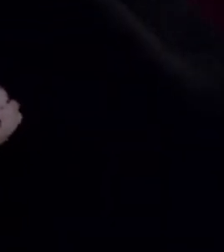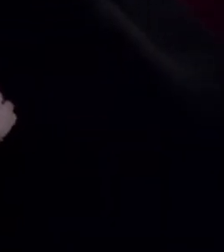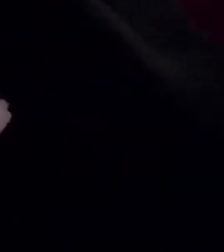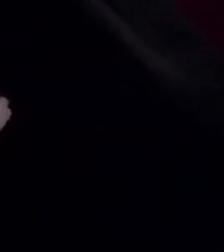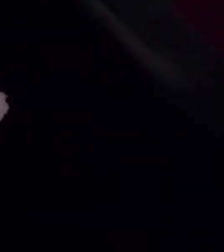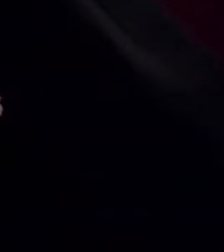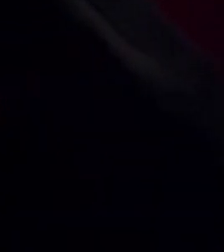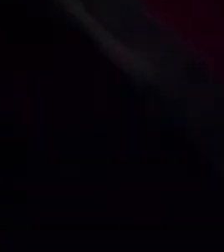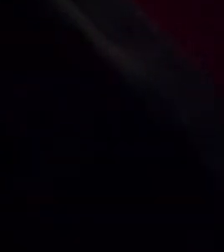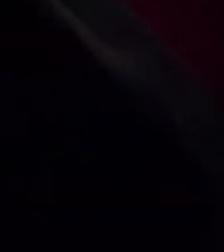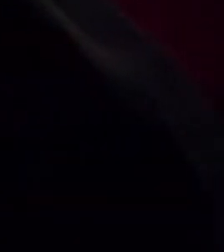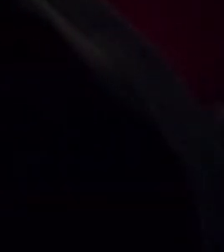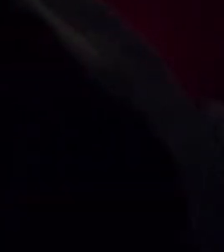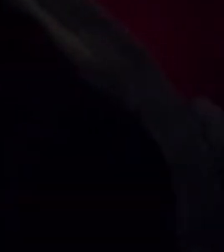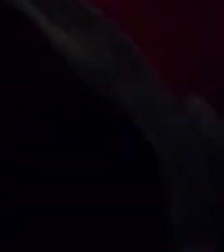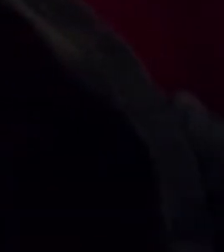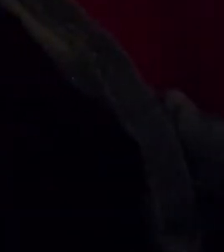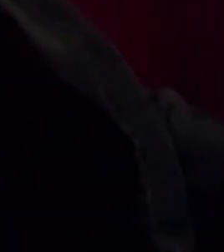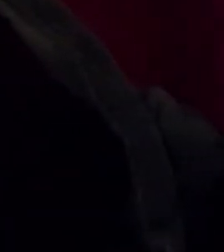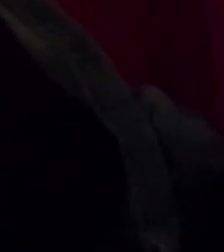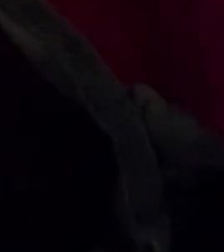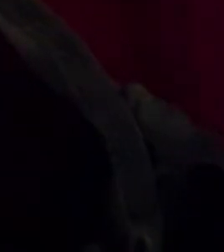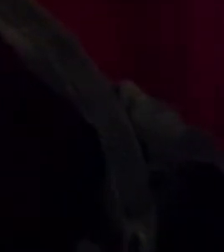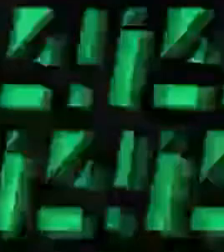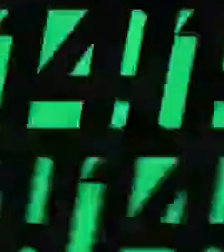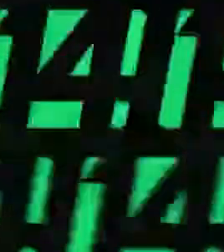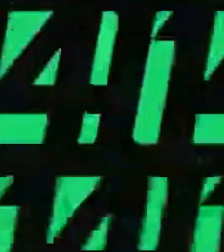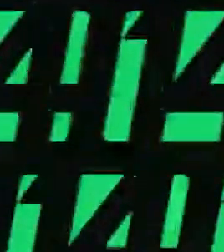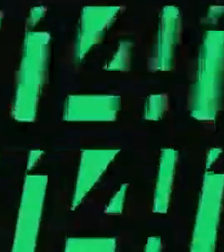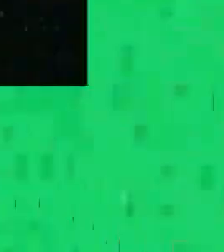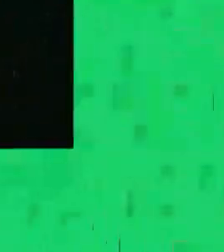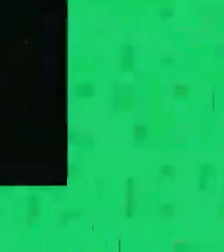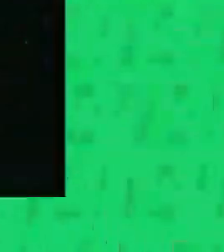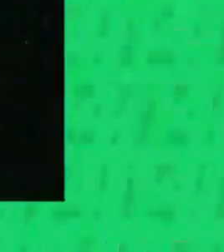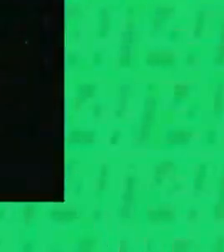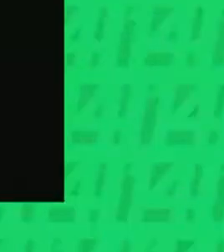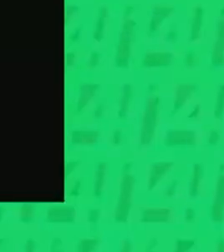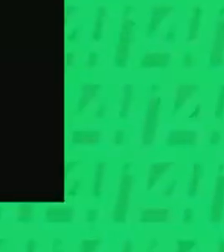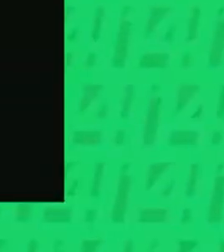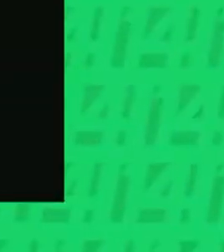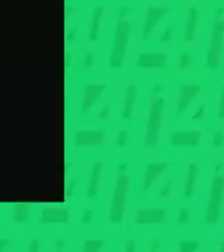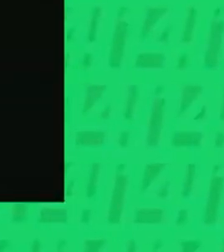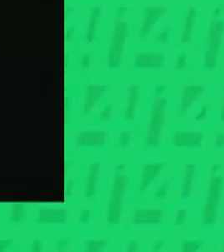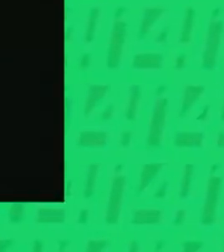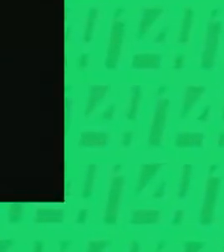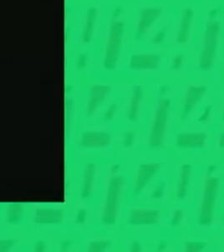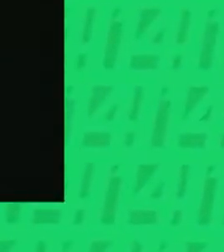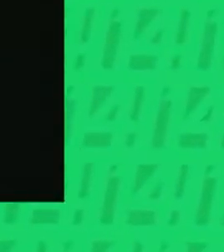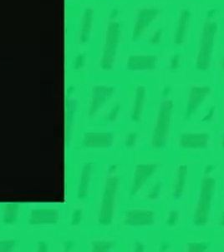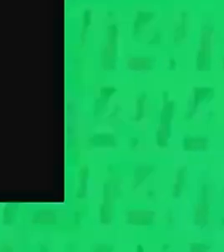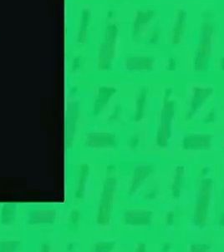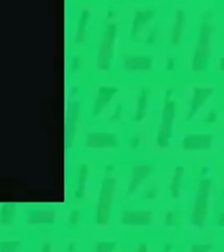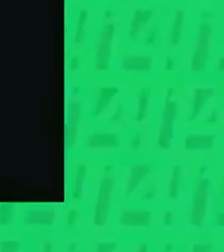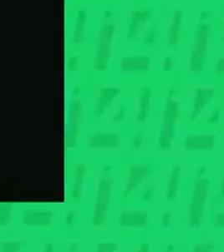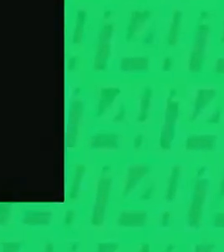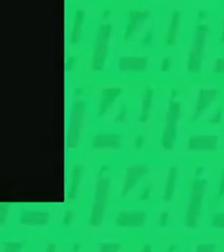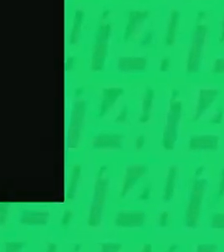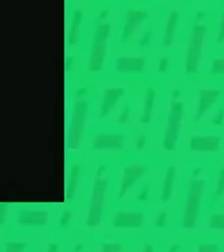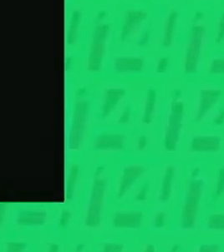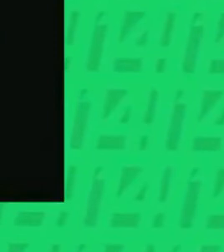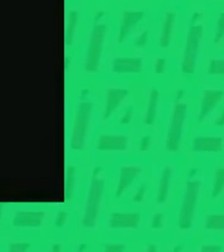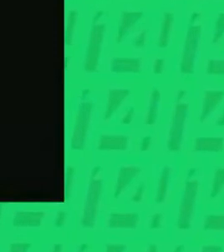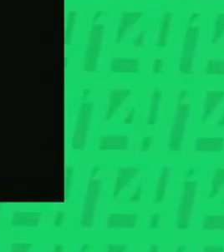Tú eres el último Alday. Tienes que luchar, Rosendo. Cinema 14 presenta